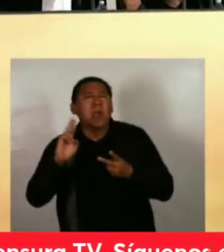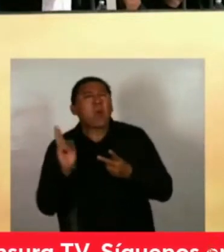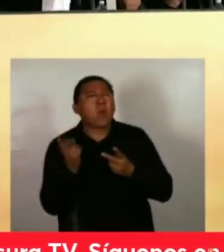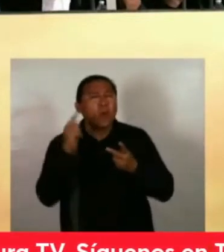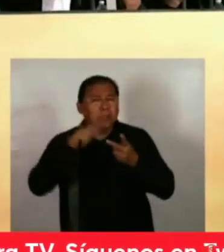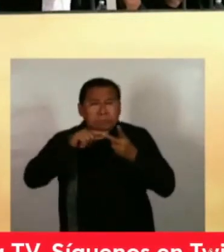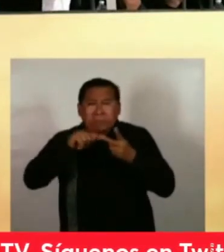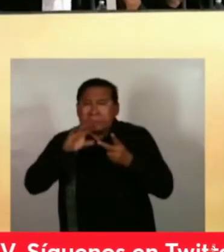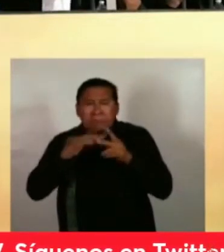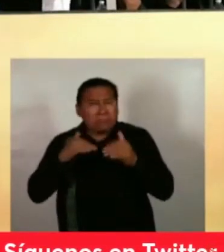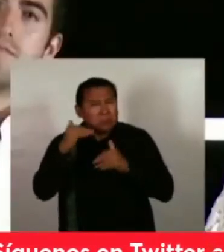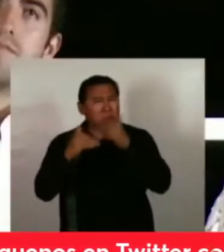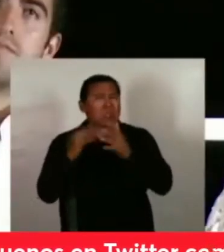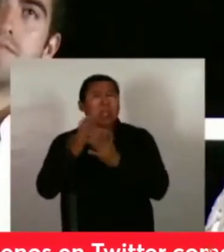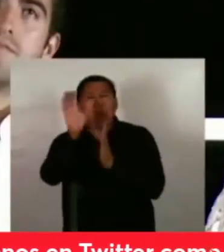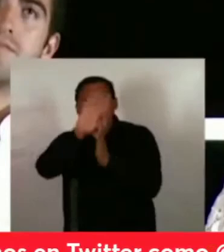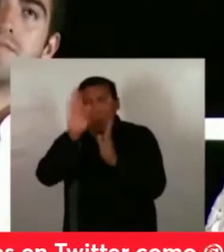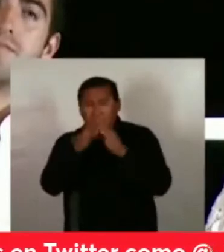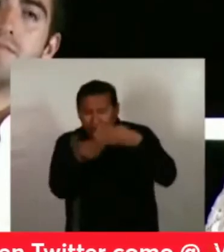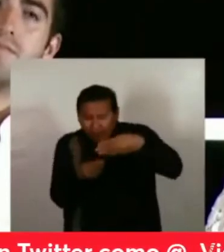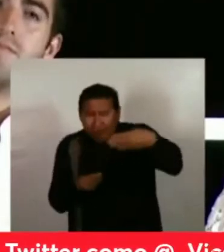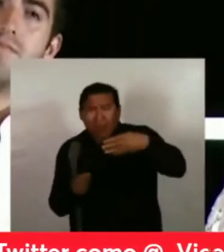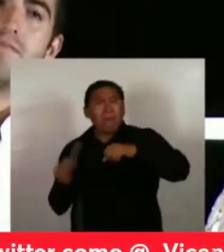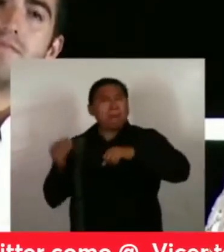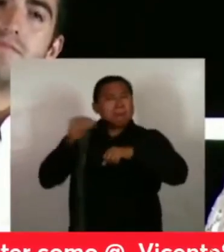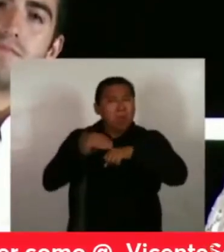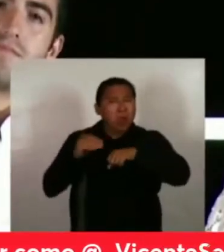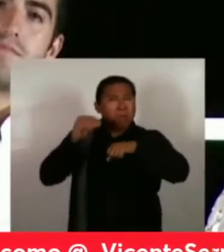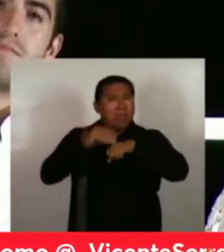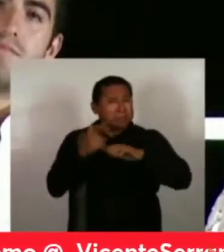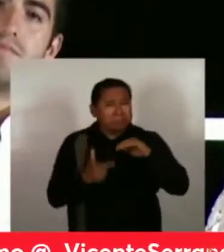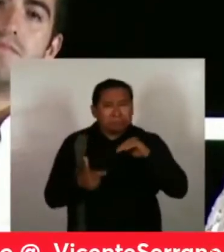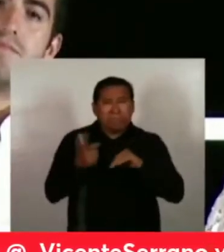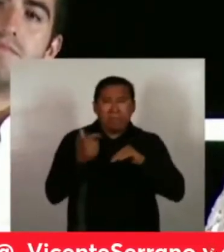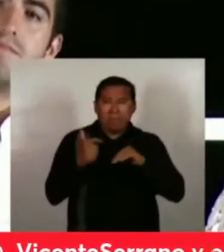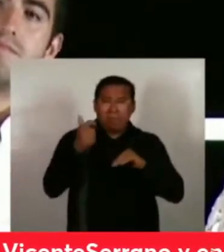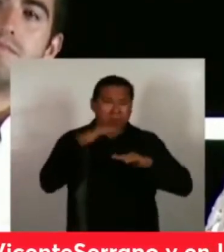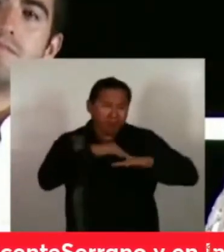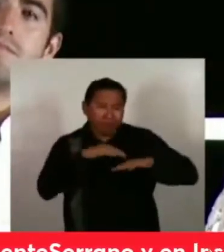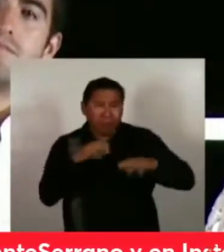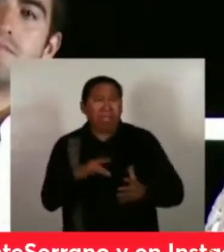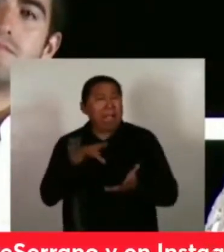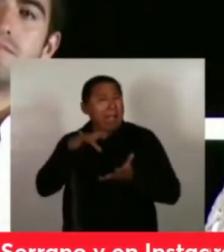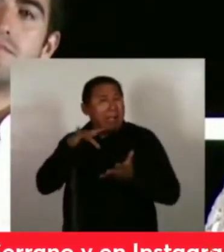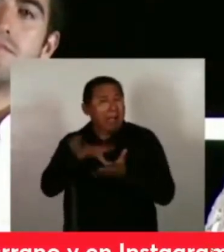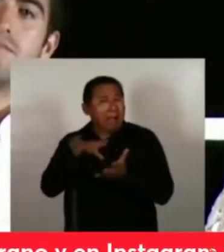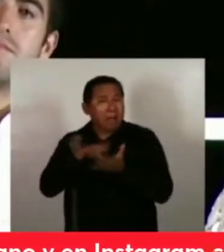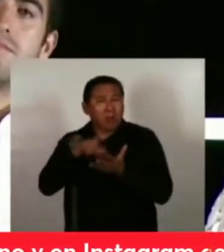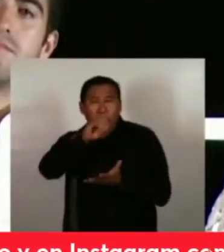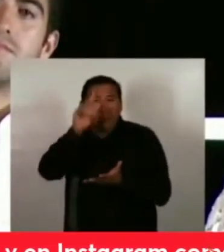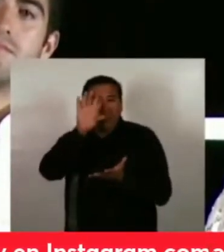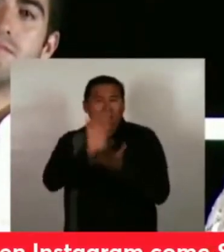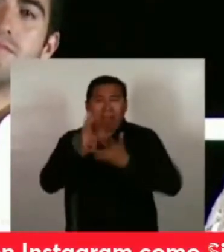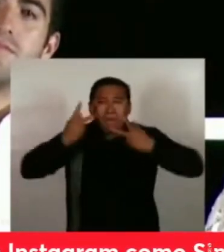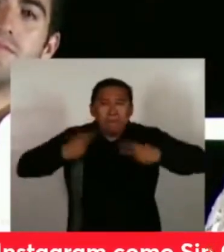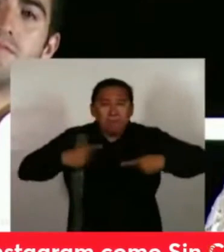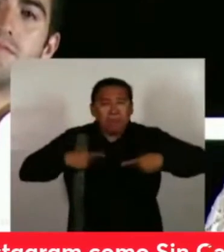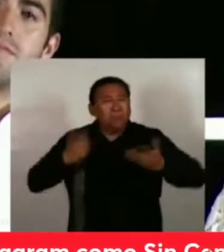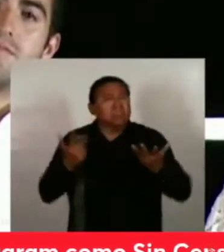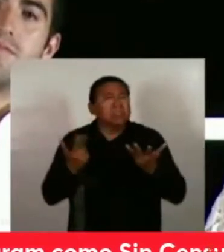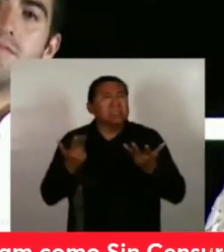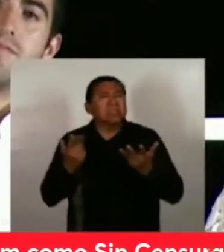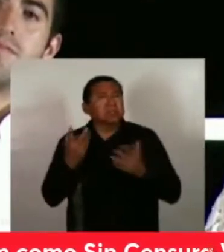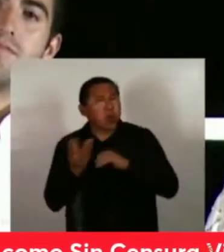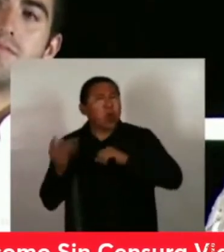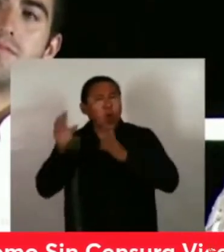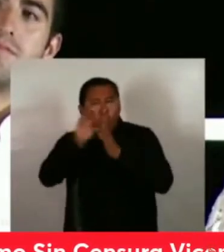en la Constitución y que siempre su aumento sea por encima de la inflación. El apoyo a personas con discapacidad, que quede